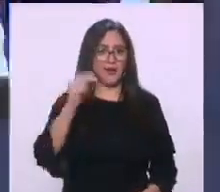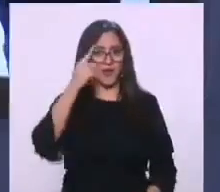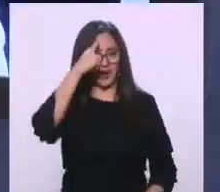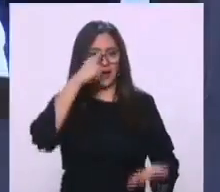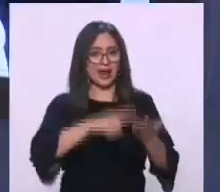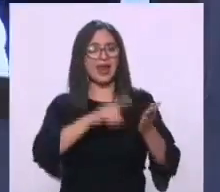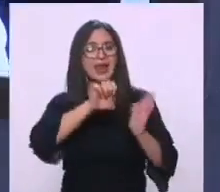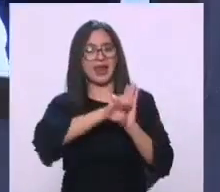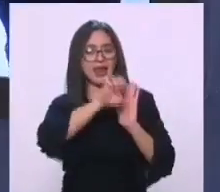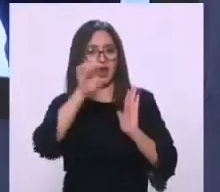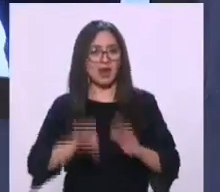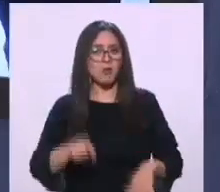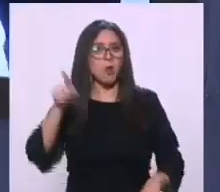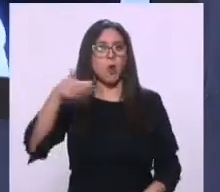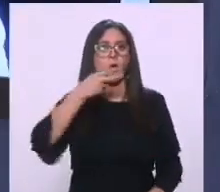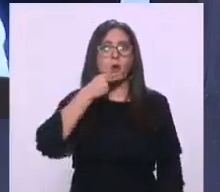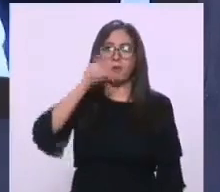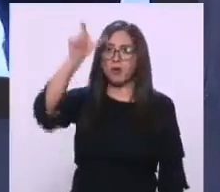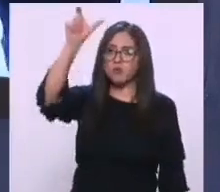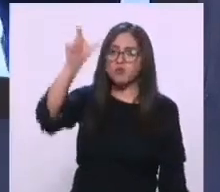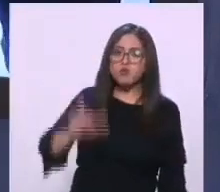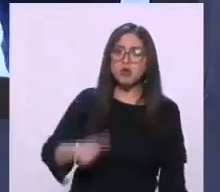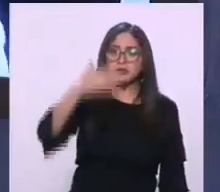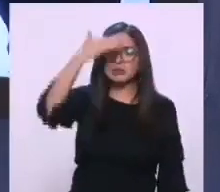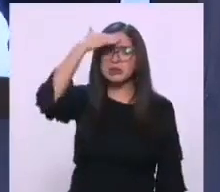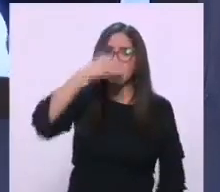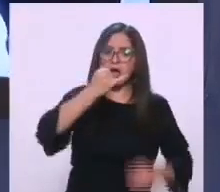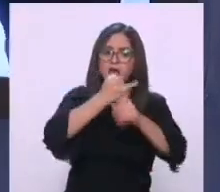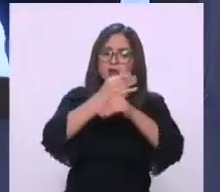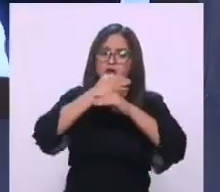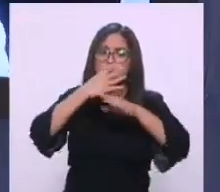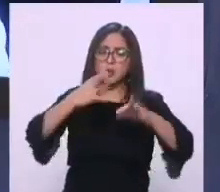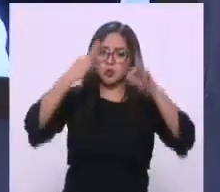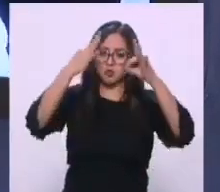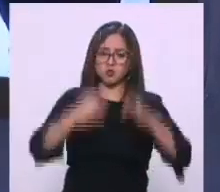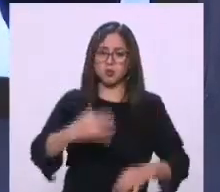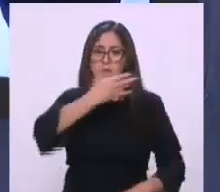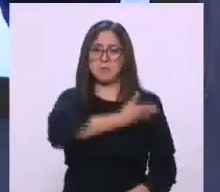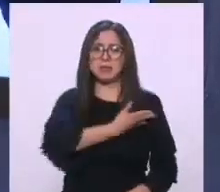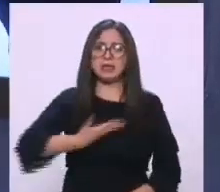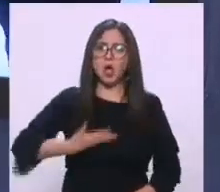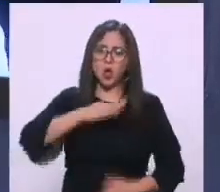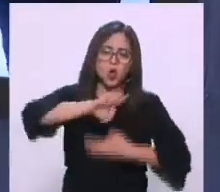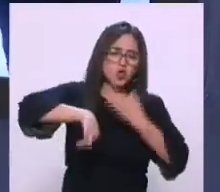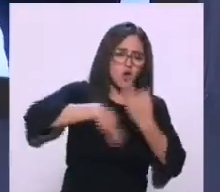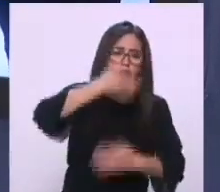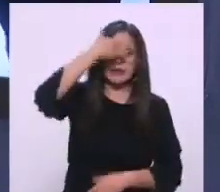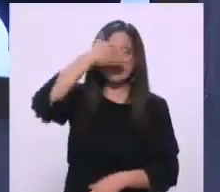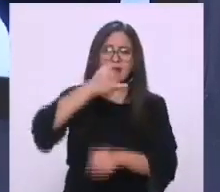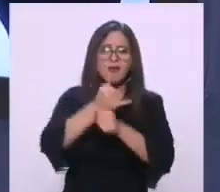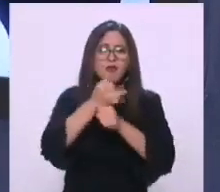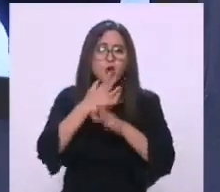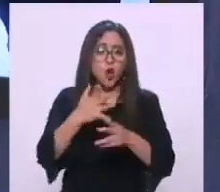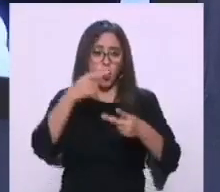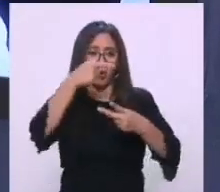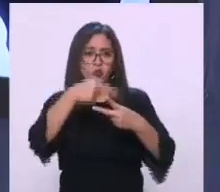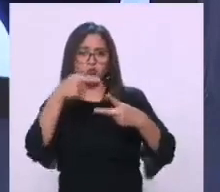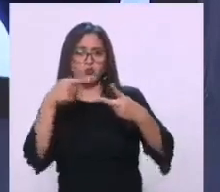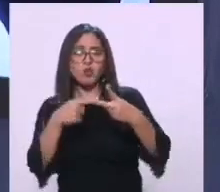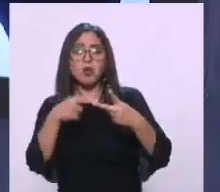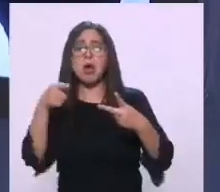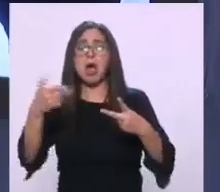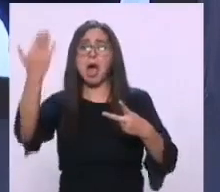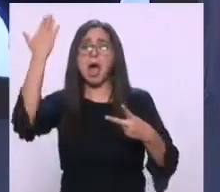se considera al hombre mejor informado de un país, que es el presidente, ya en dos asuntos de importancia diga que